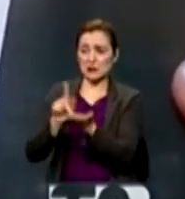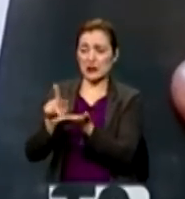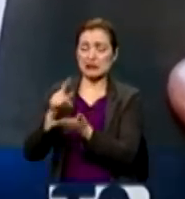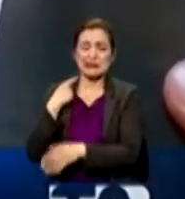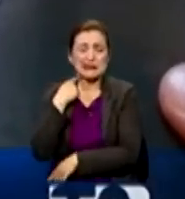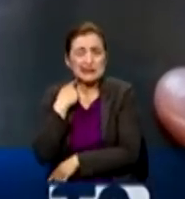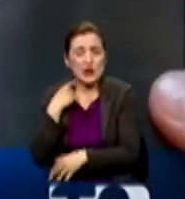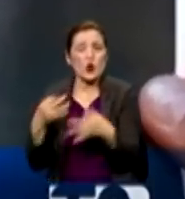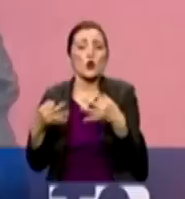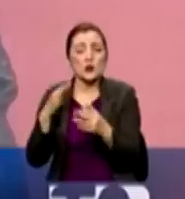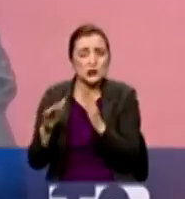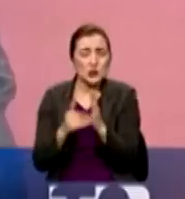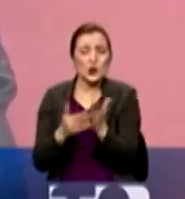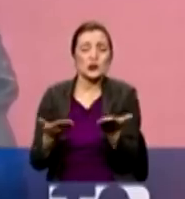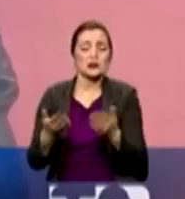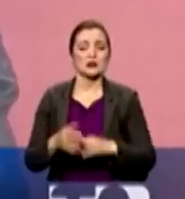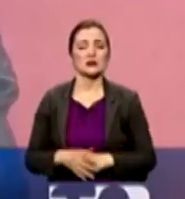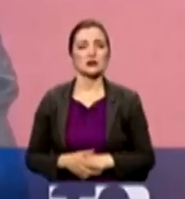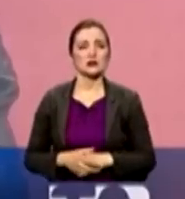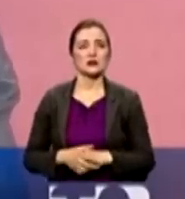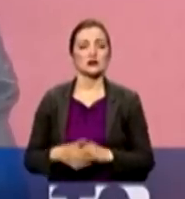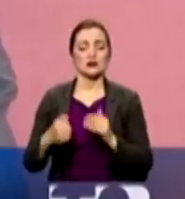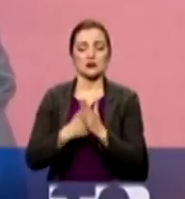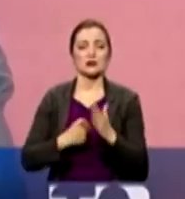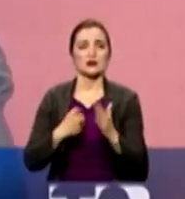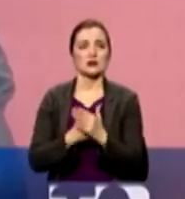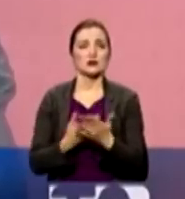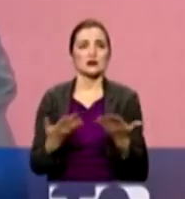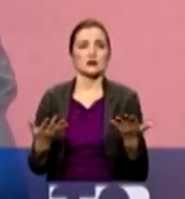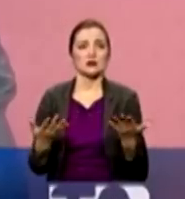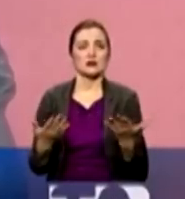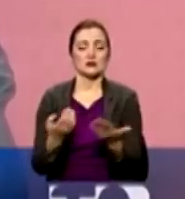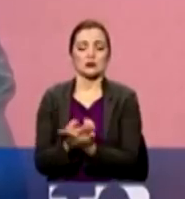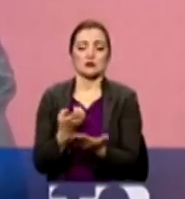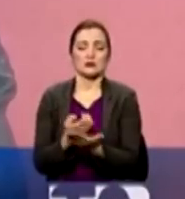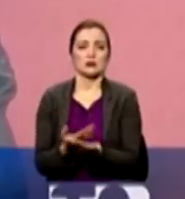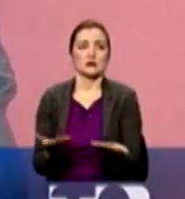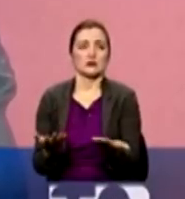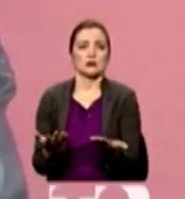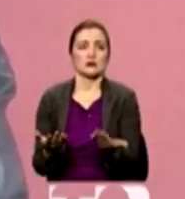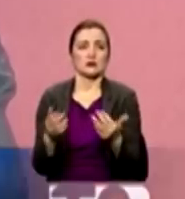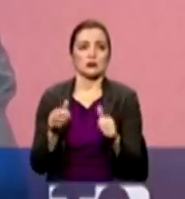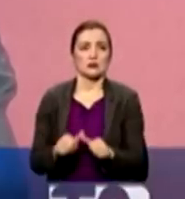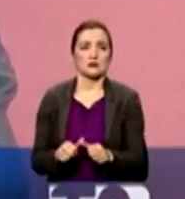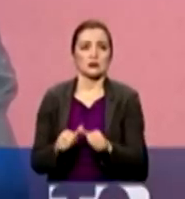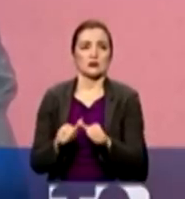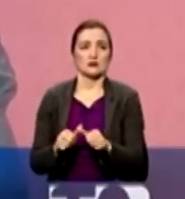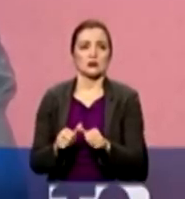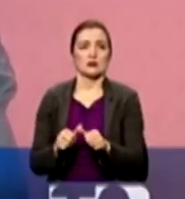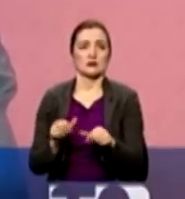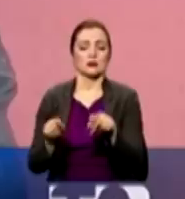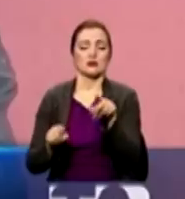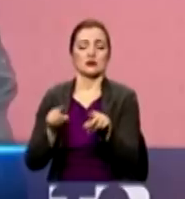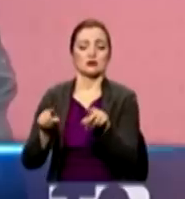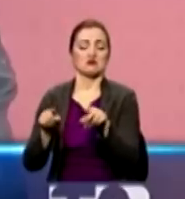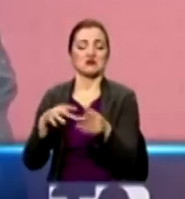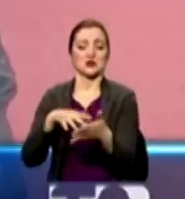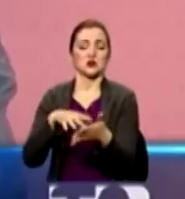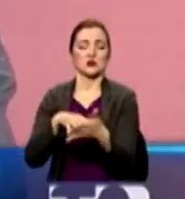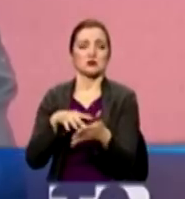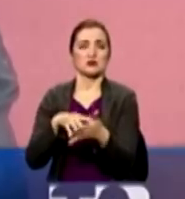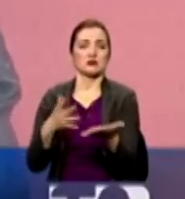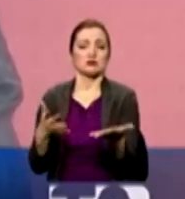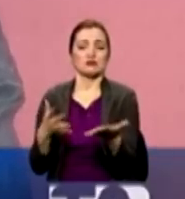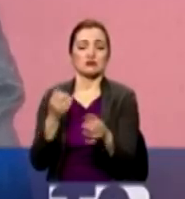un juicio de coactiva. Para salir adelante, pero no tenemos posibilidades económicas. Nos quedamos a medias, o algunos estudiamos pero